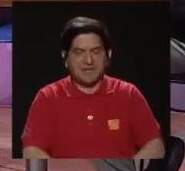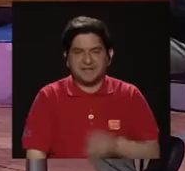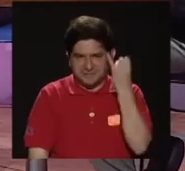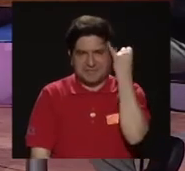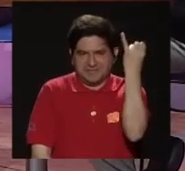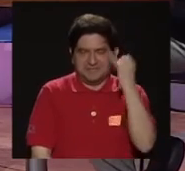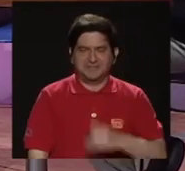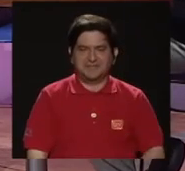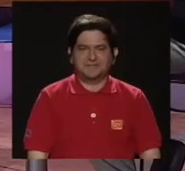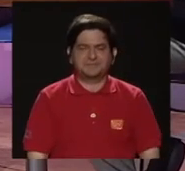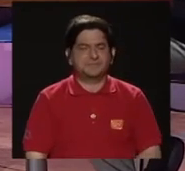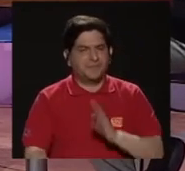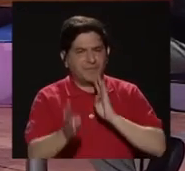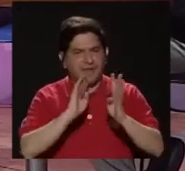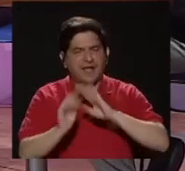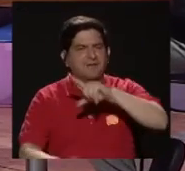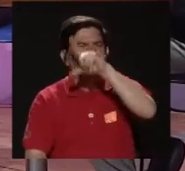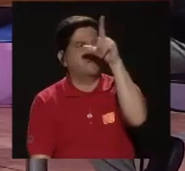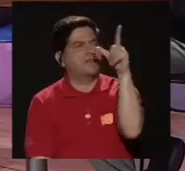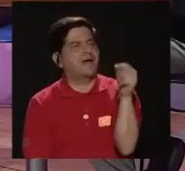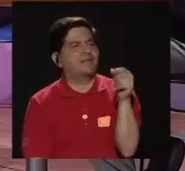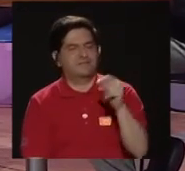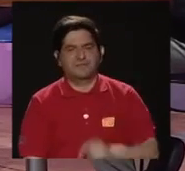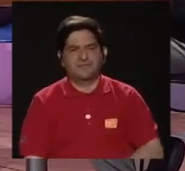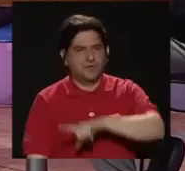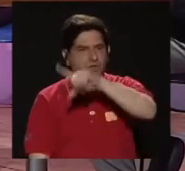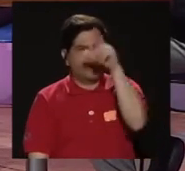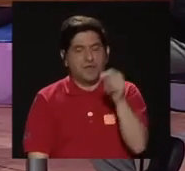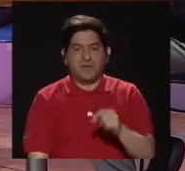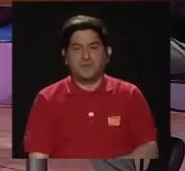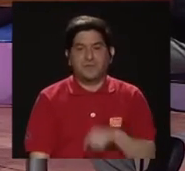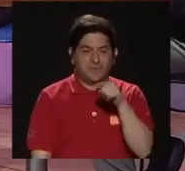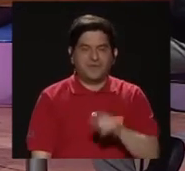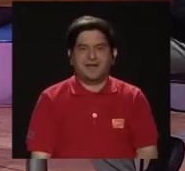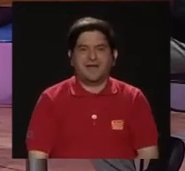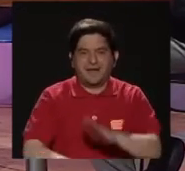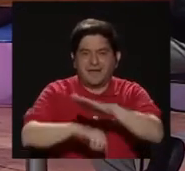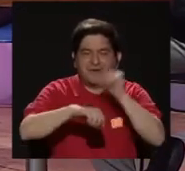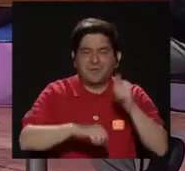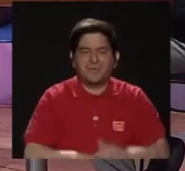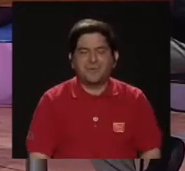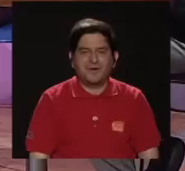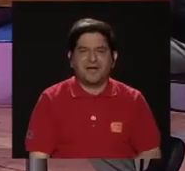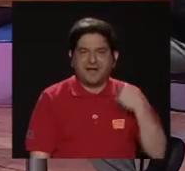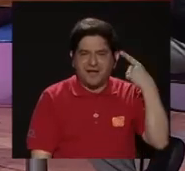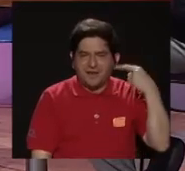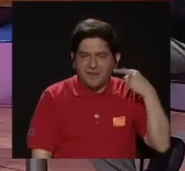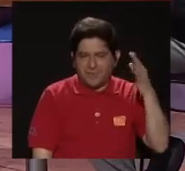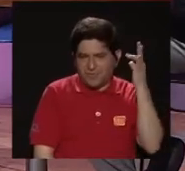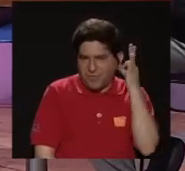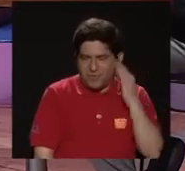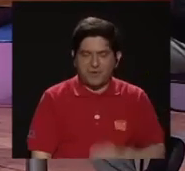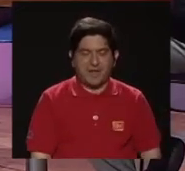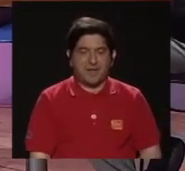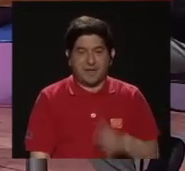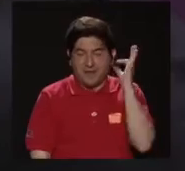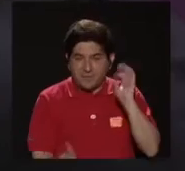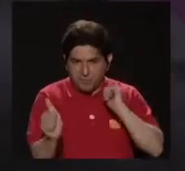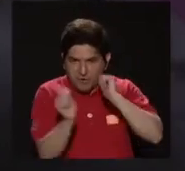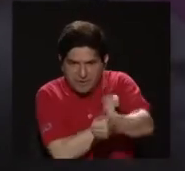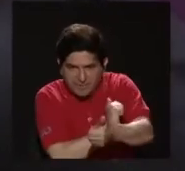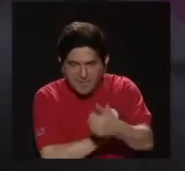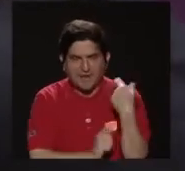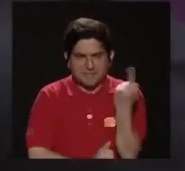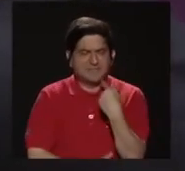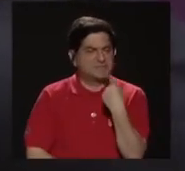ahí. Hablando de la luna invoca la locura, ¿verdad? Y la mujer. Y a la mujer que transgrede siempre